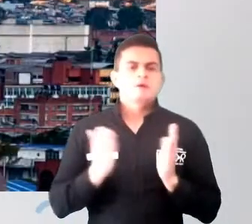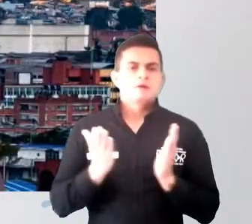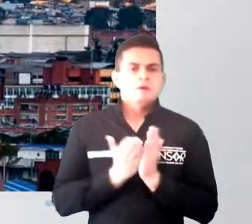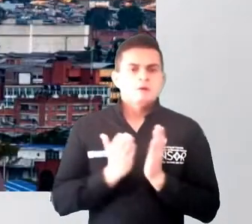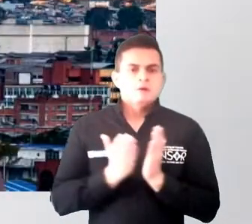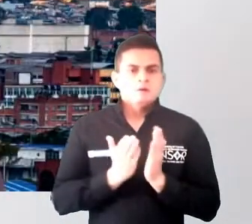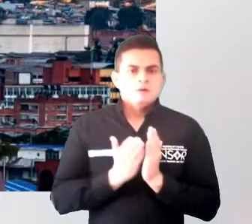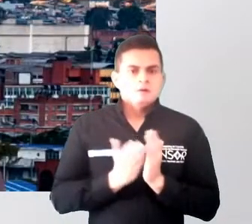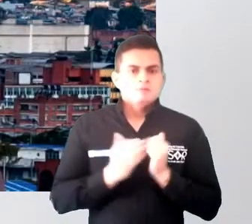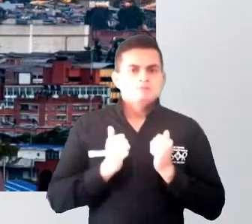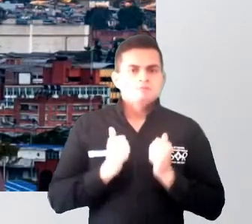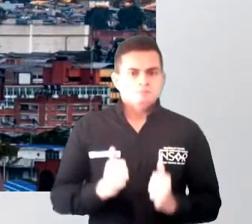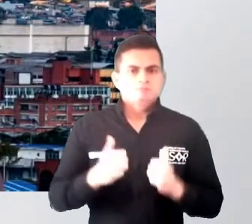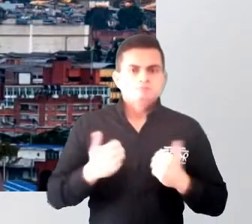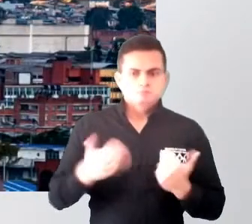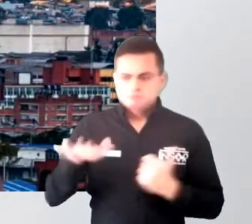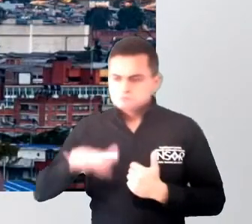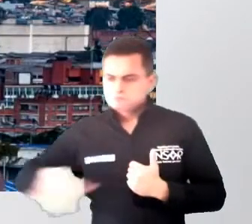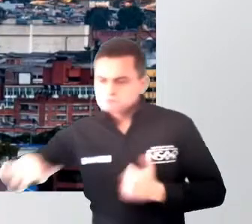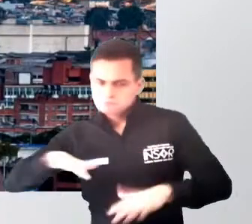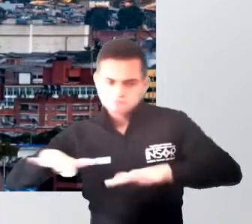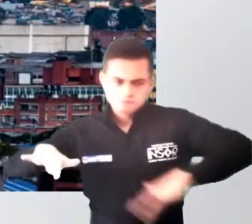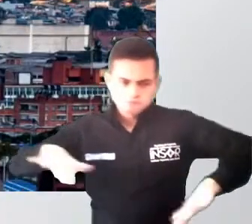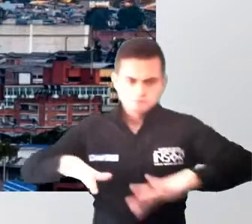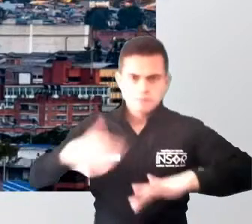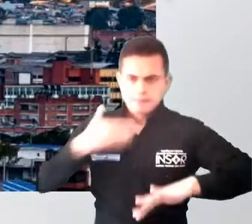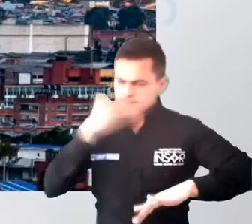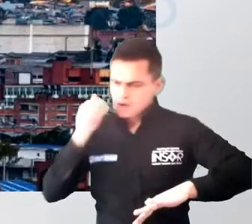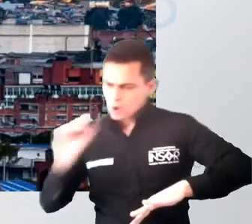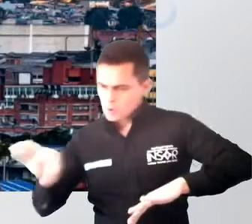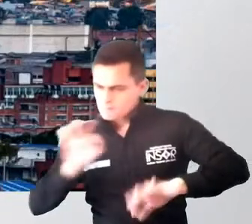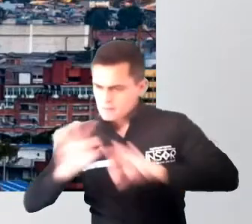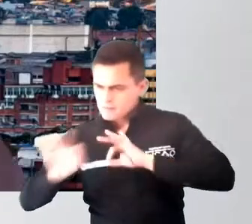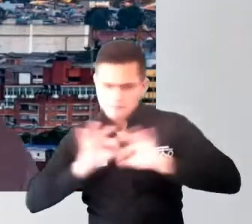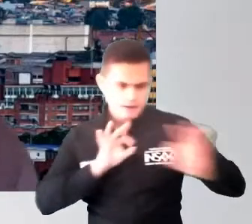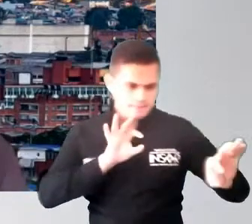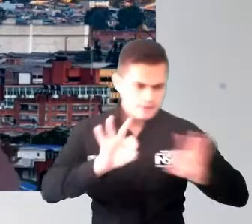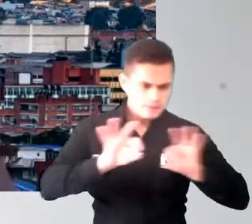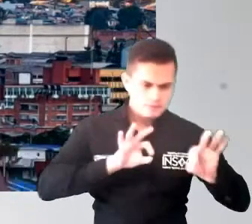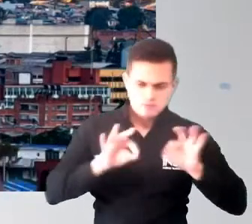las ventajas de cada uno de estos entornos, ¿qué nos quisiera usted compartir?